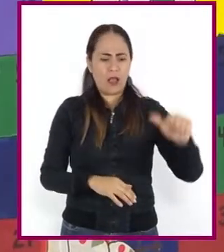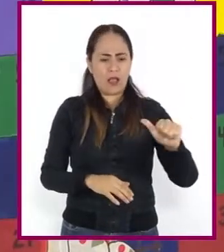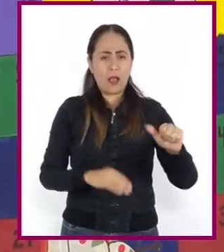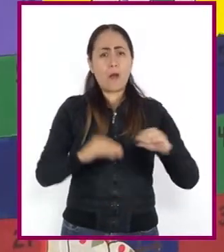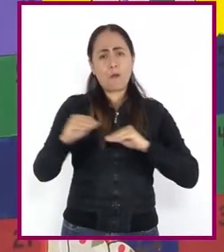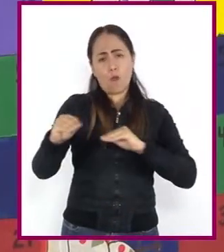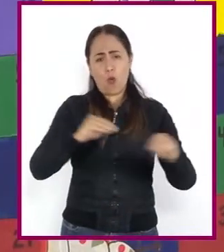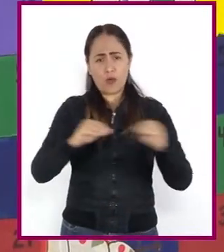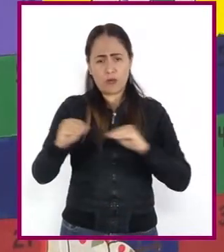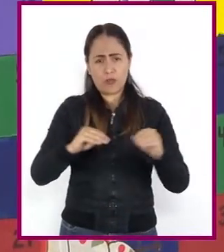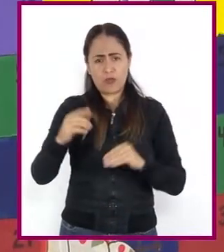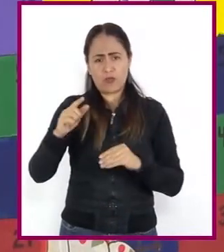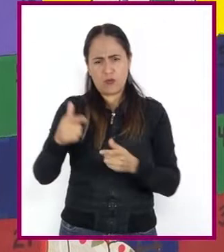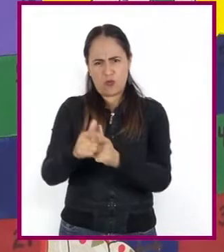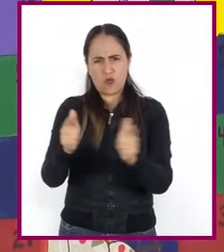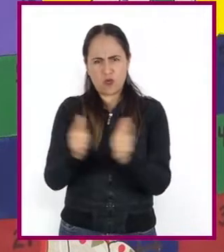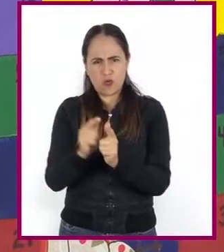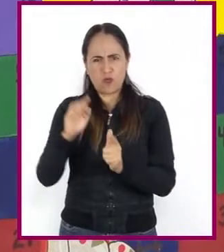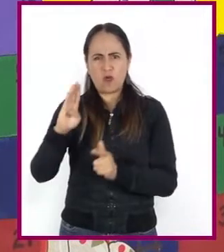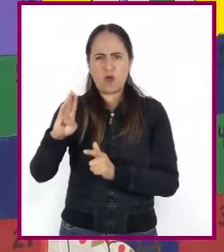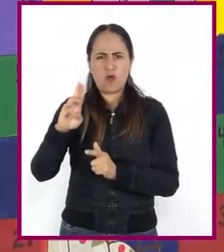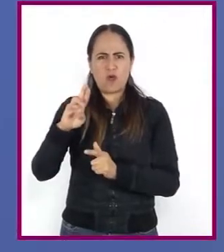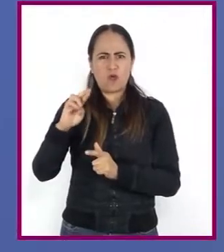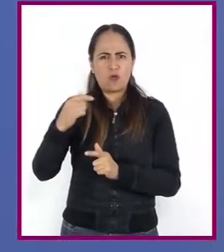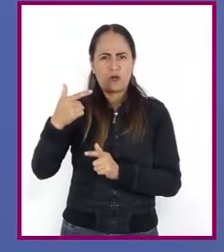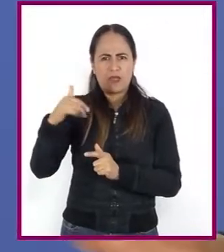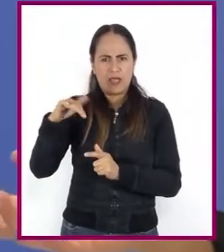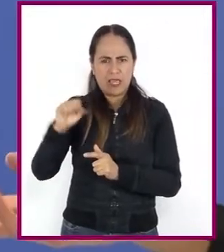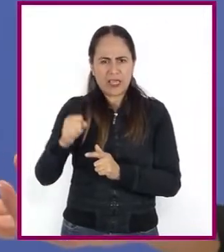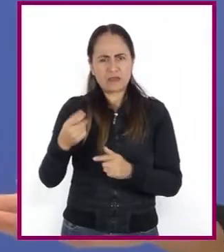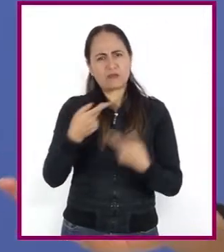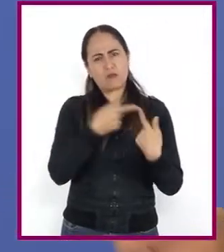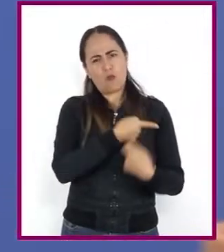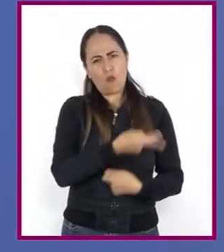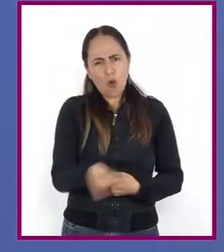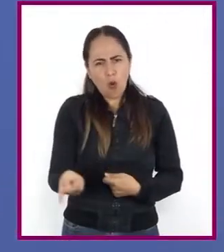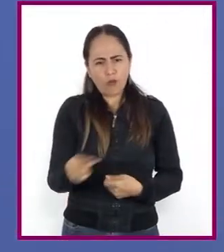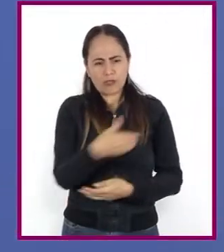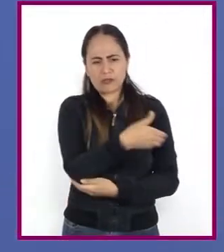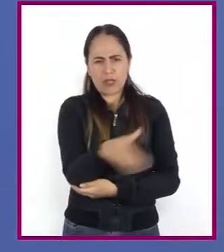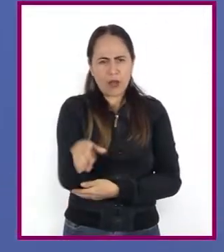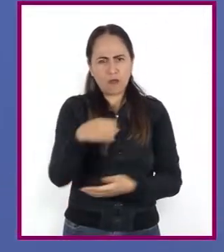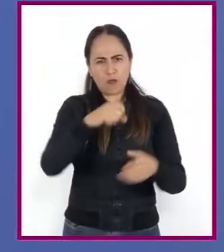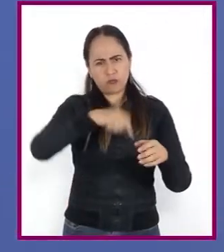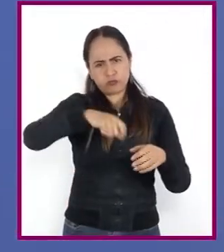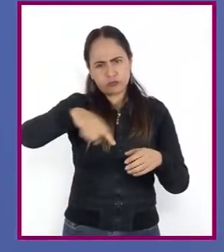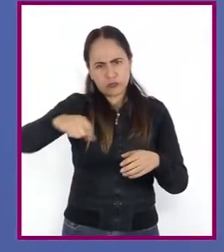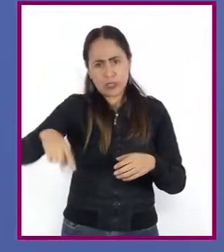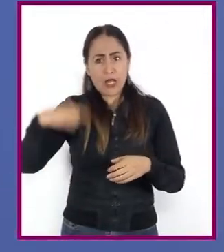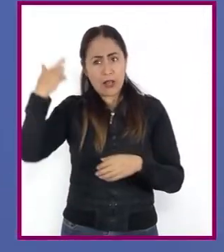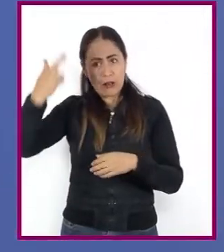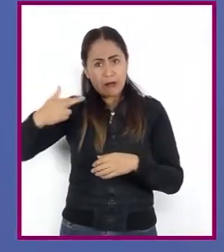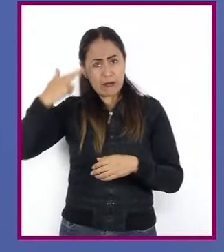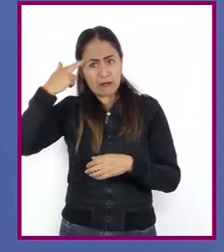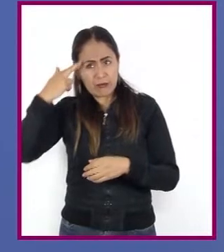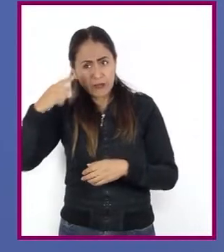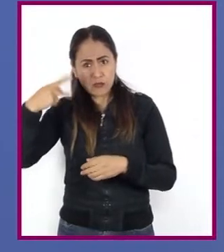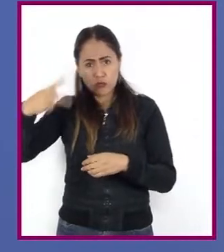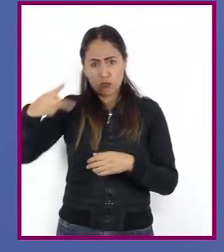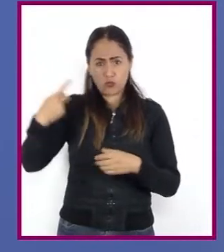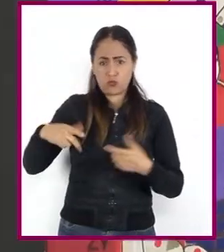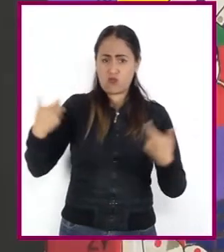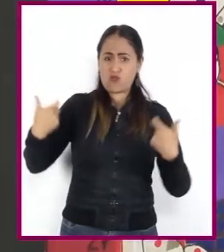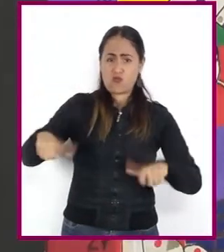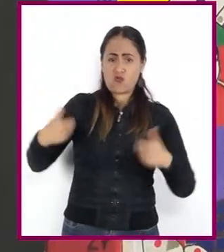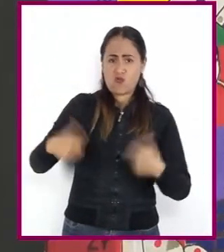movimiento burgués, plebeyo y campesino que puso fin a los privilegios de la nobleza y el